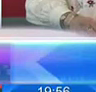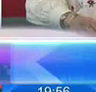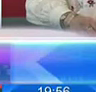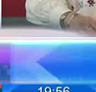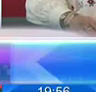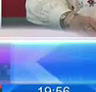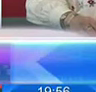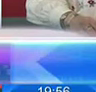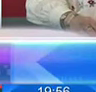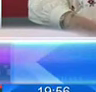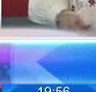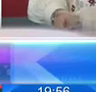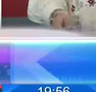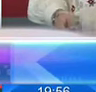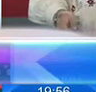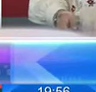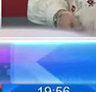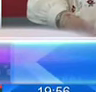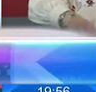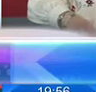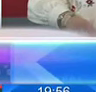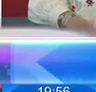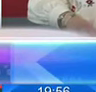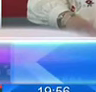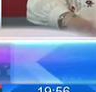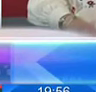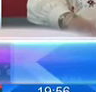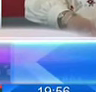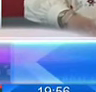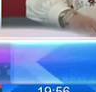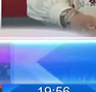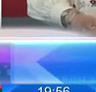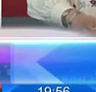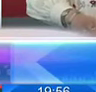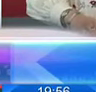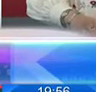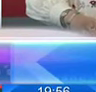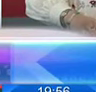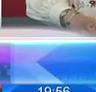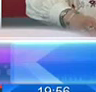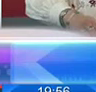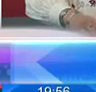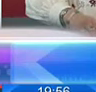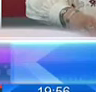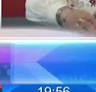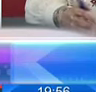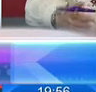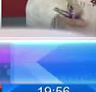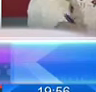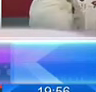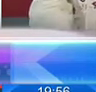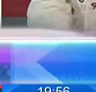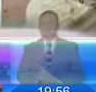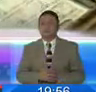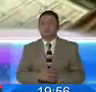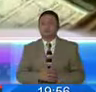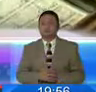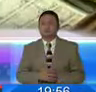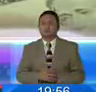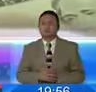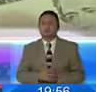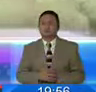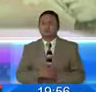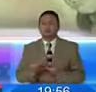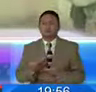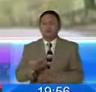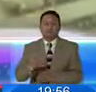en recesión. ¿Cuáles son las proyecciones del Fondo Monetario Internacional para este año? Así es, María Fernanda. Precisamente el Fondo Monetario